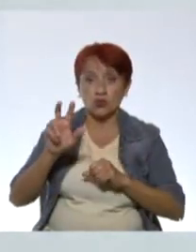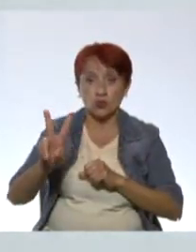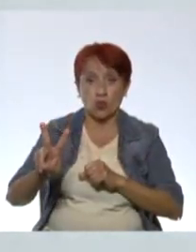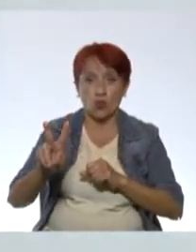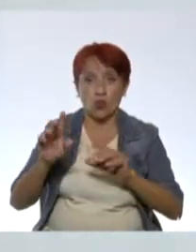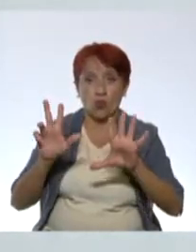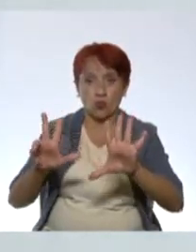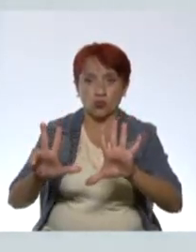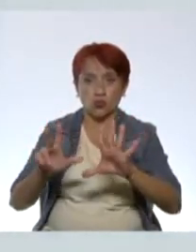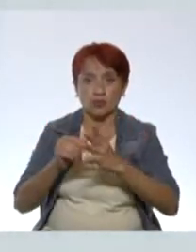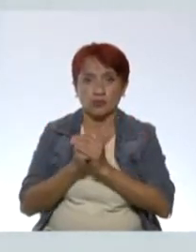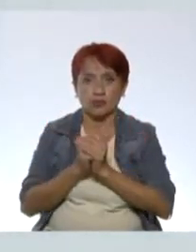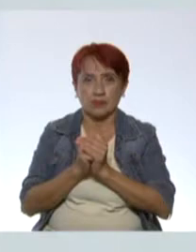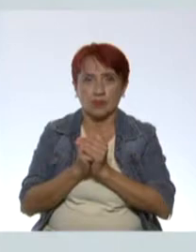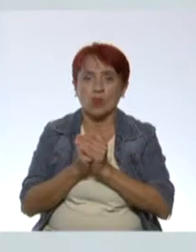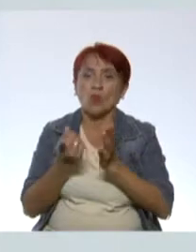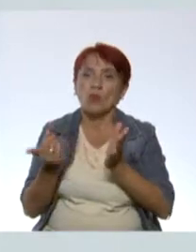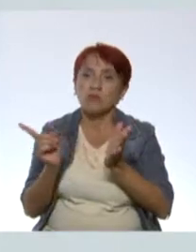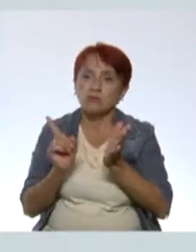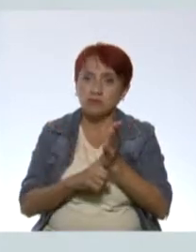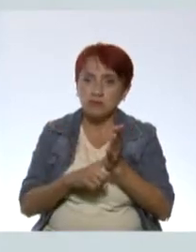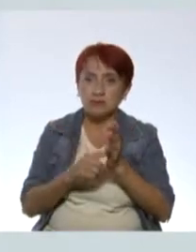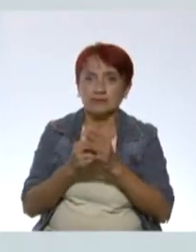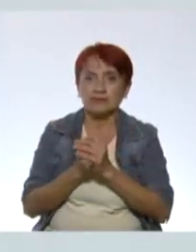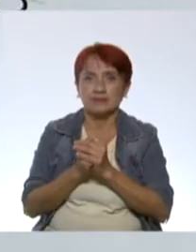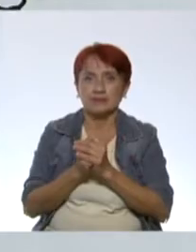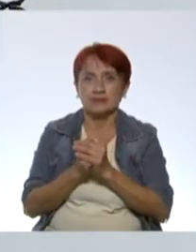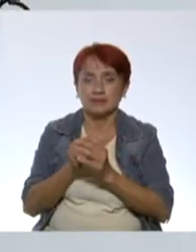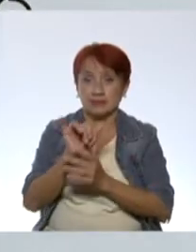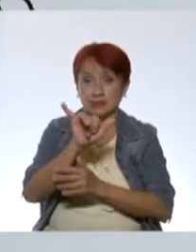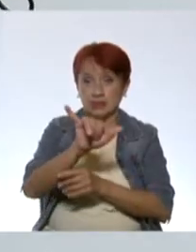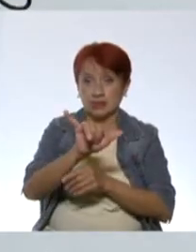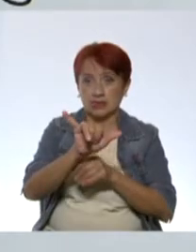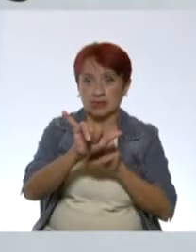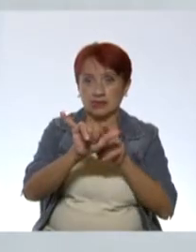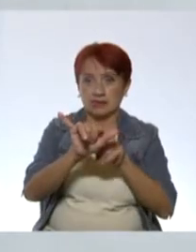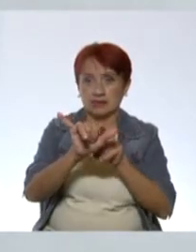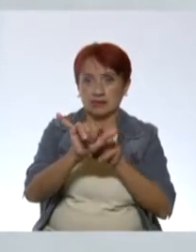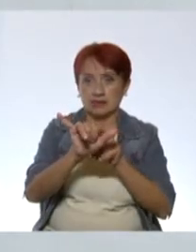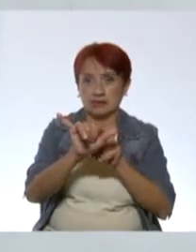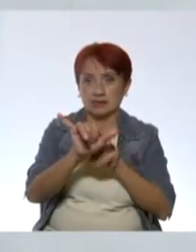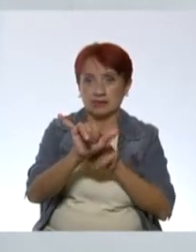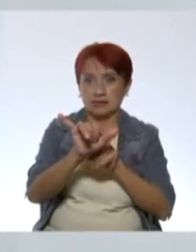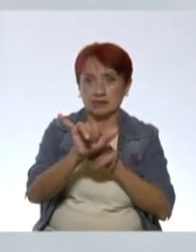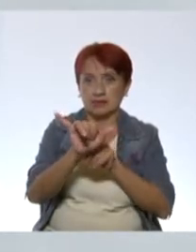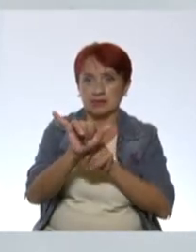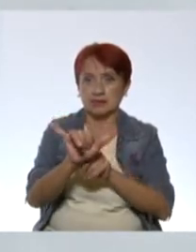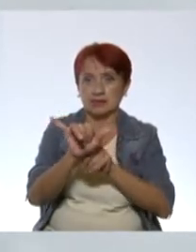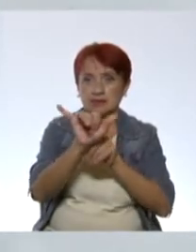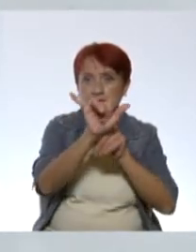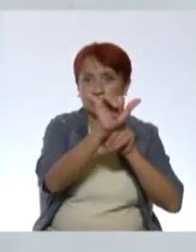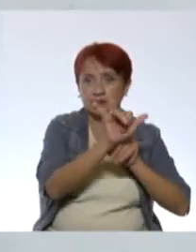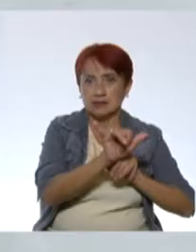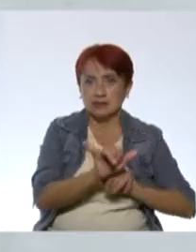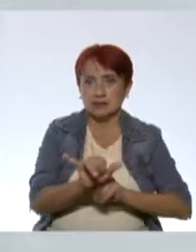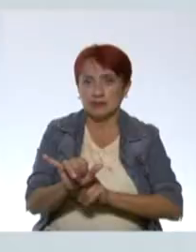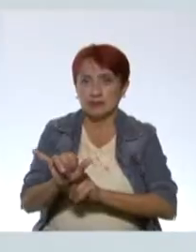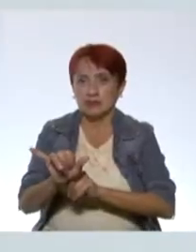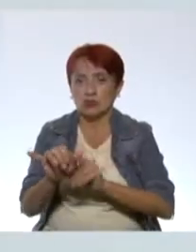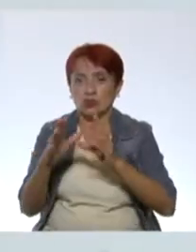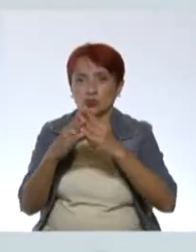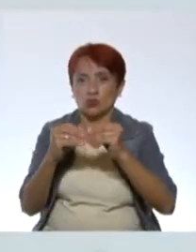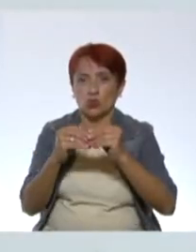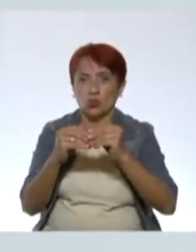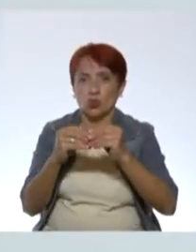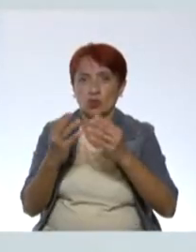2, 8. Volvemos a buscar que y quede sola del lado izquierdo y transponemos